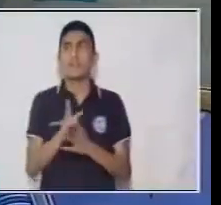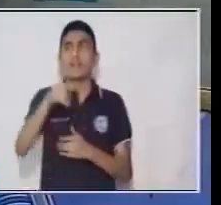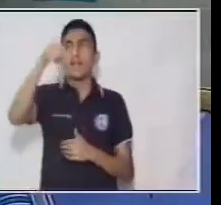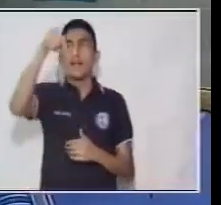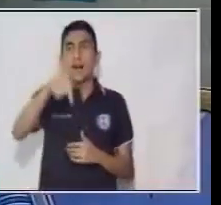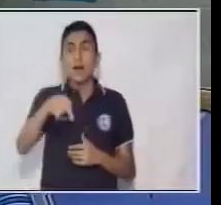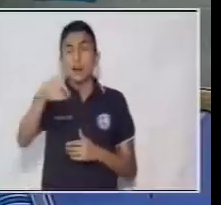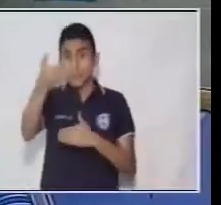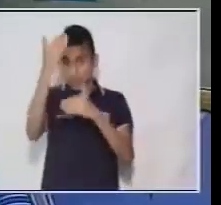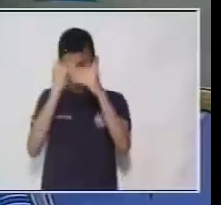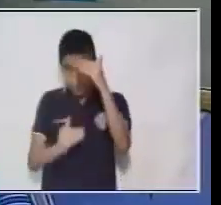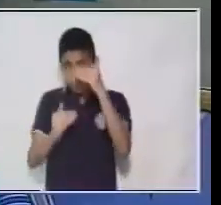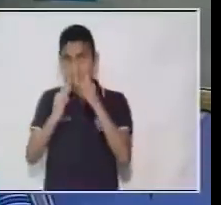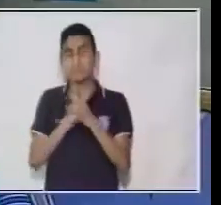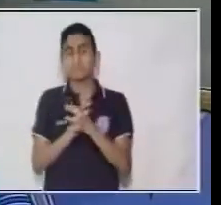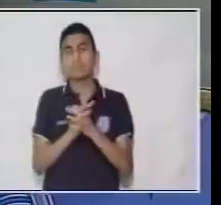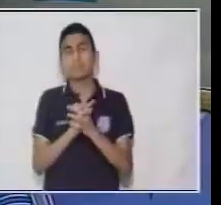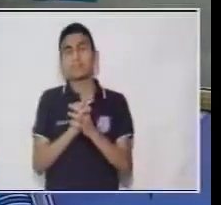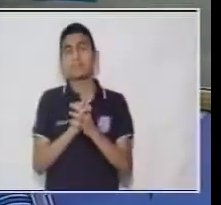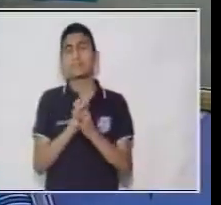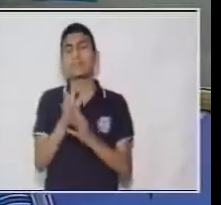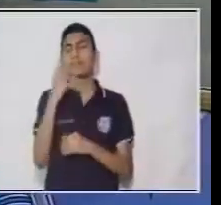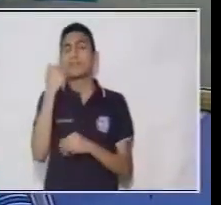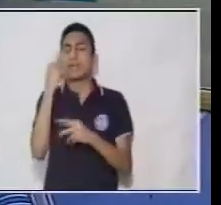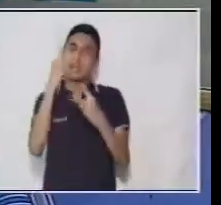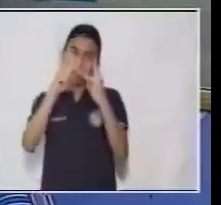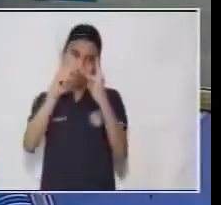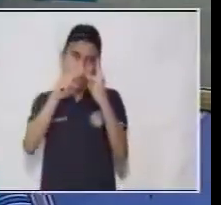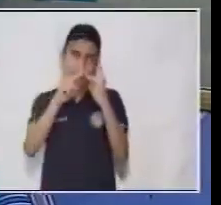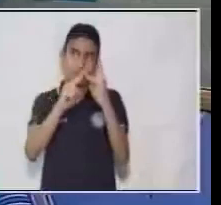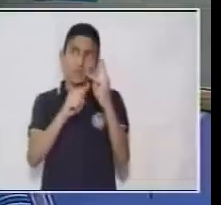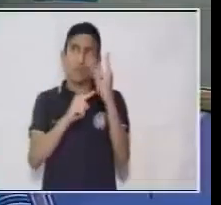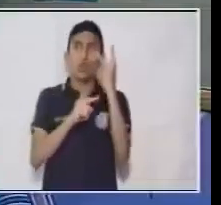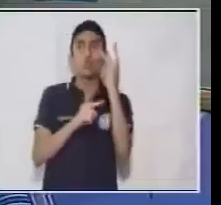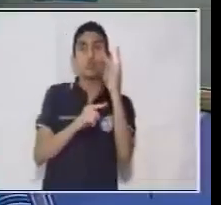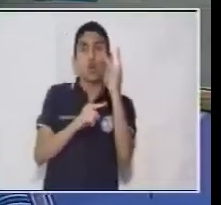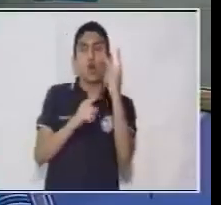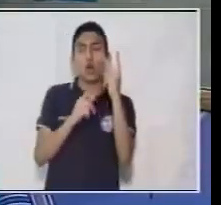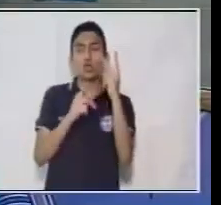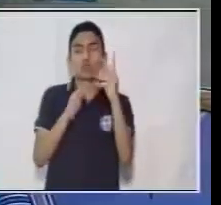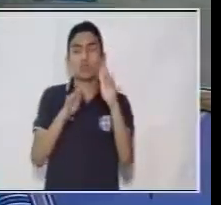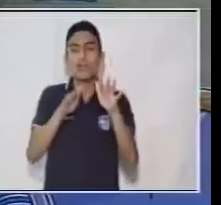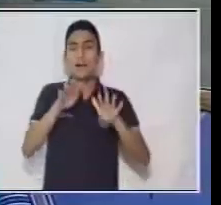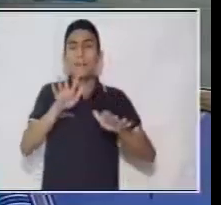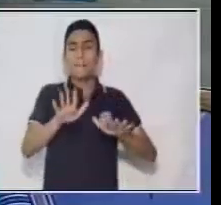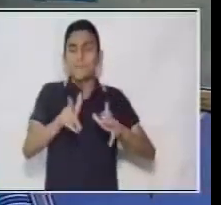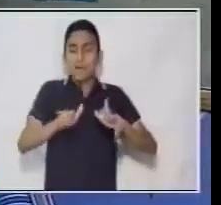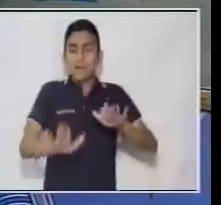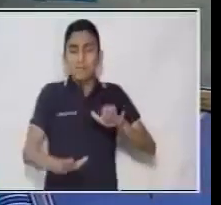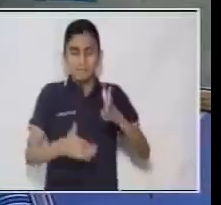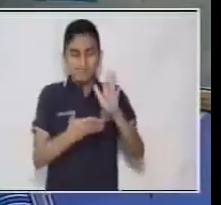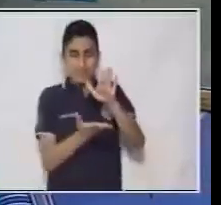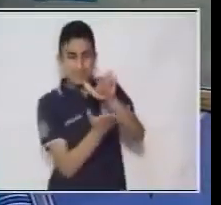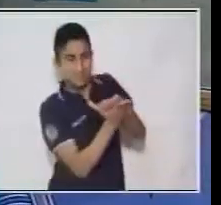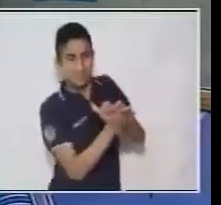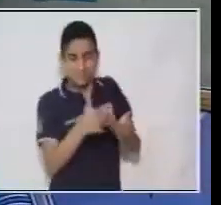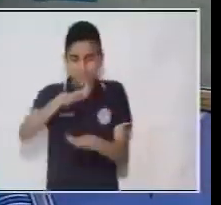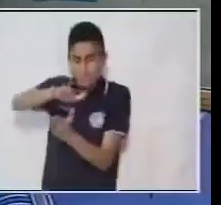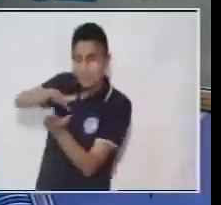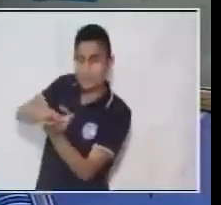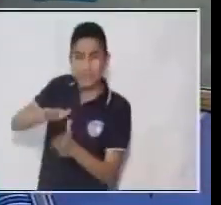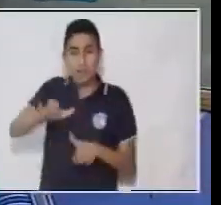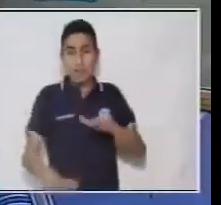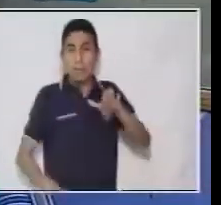Ahora con la siguiente adivinanza. Dos pedales tengo, también un